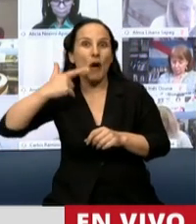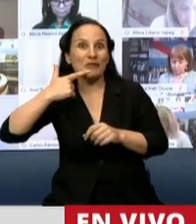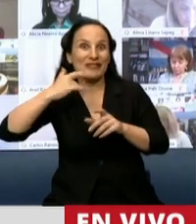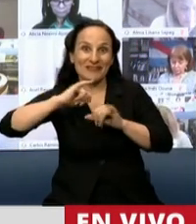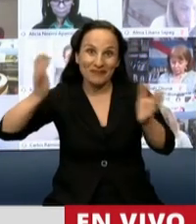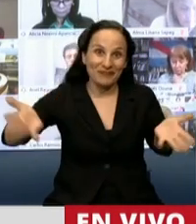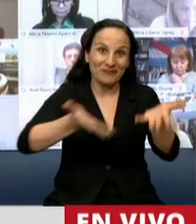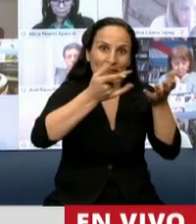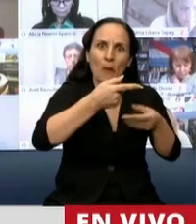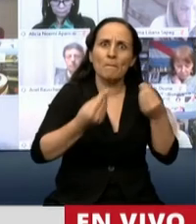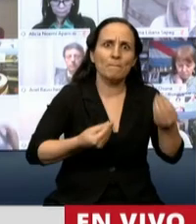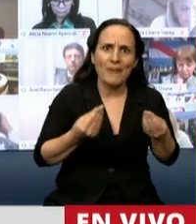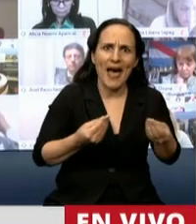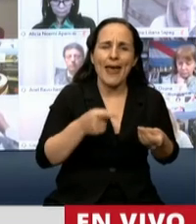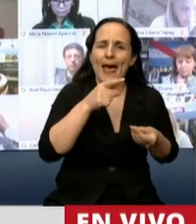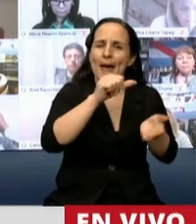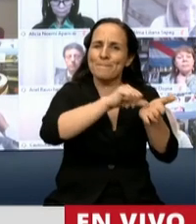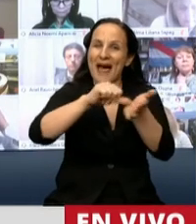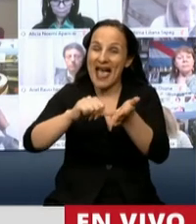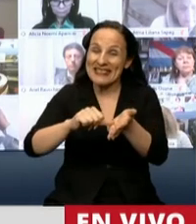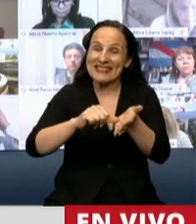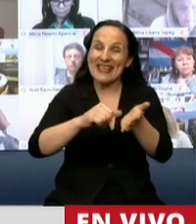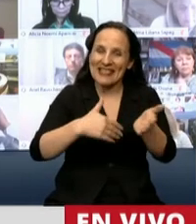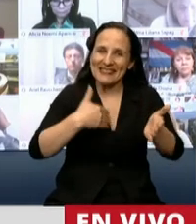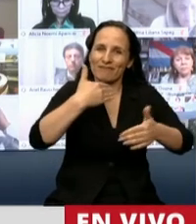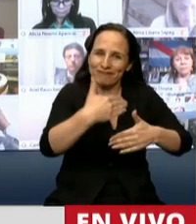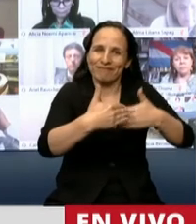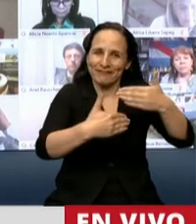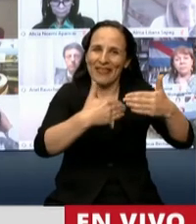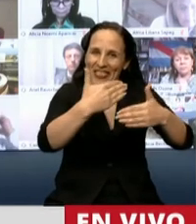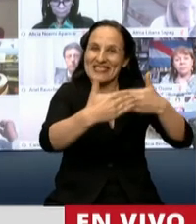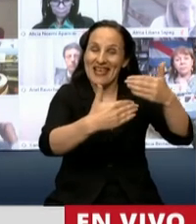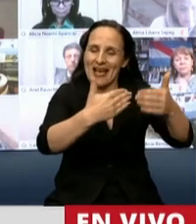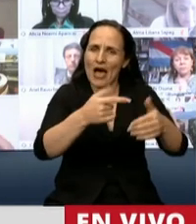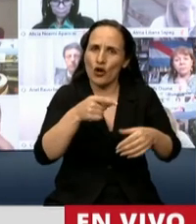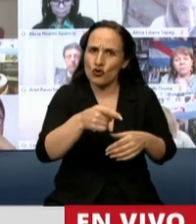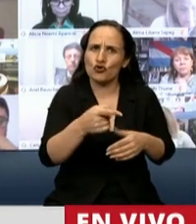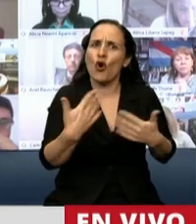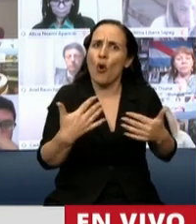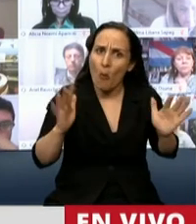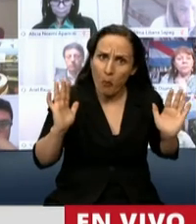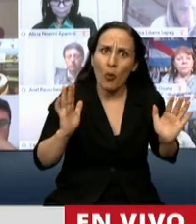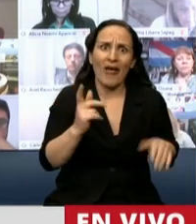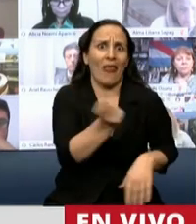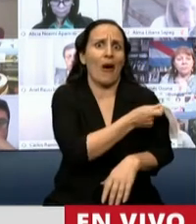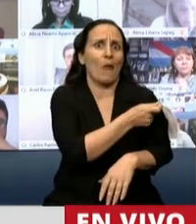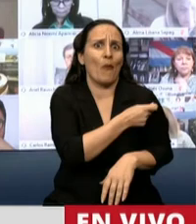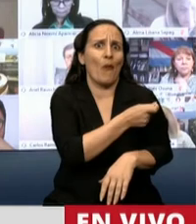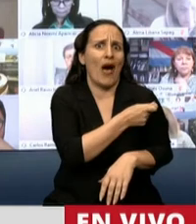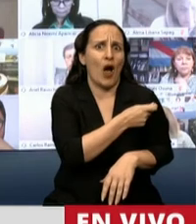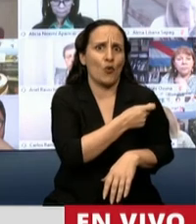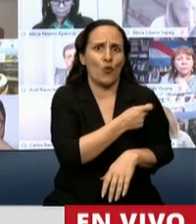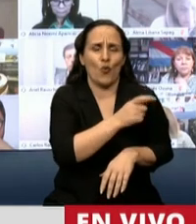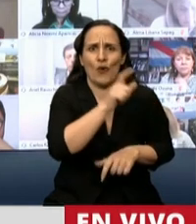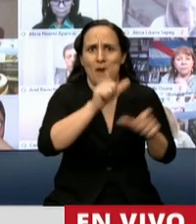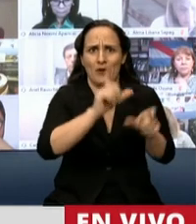Salud, para que los países en vía de desarrollo tengan la posibilidad de poder vacunar